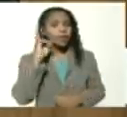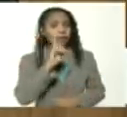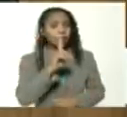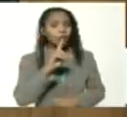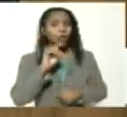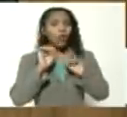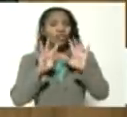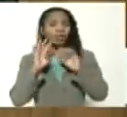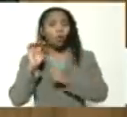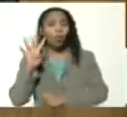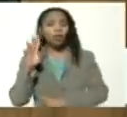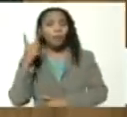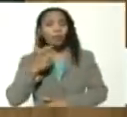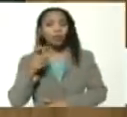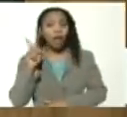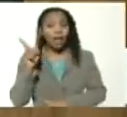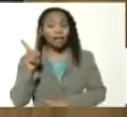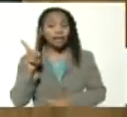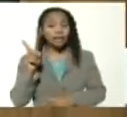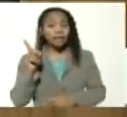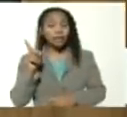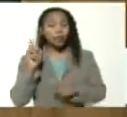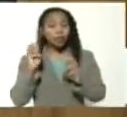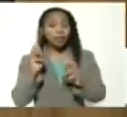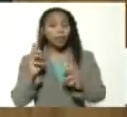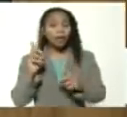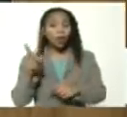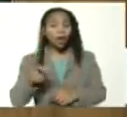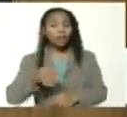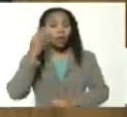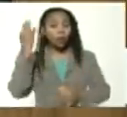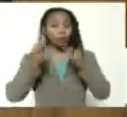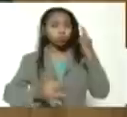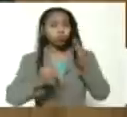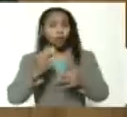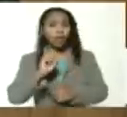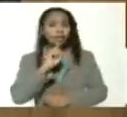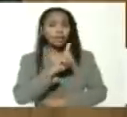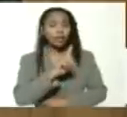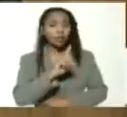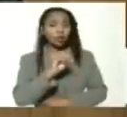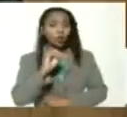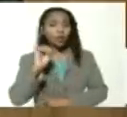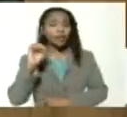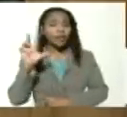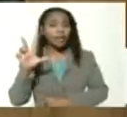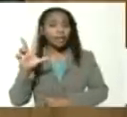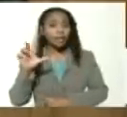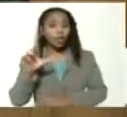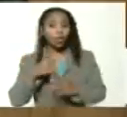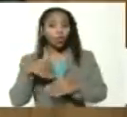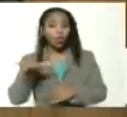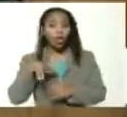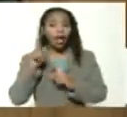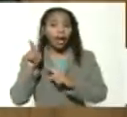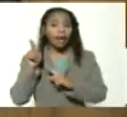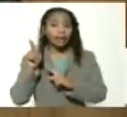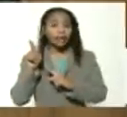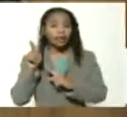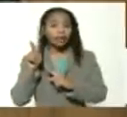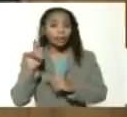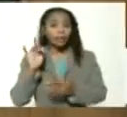194 personas en estas tramas, de las cuales han sido judicializadas 103, todas ellas pertenecientes a